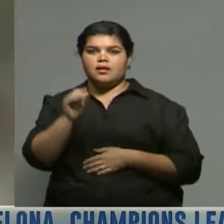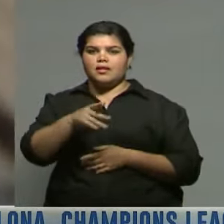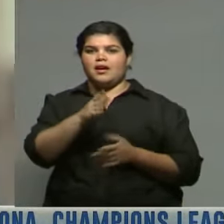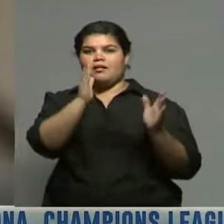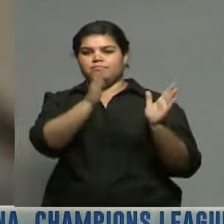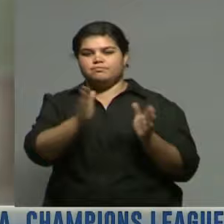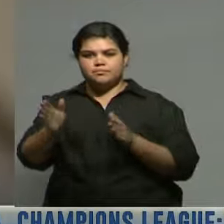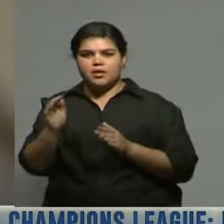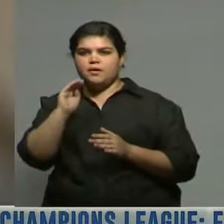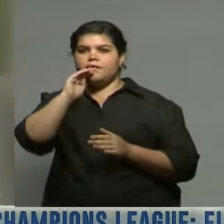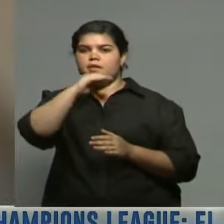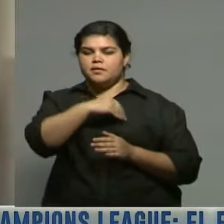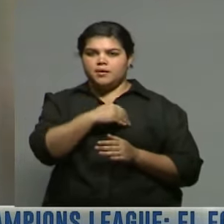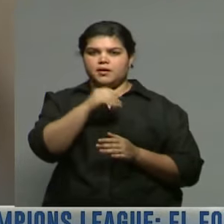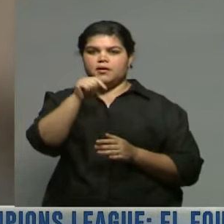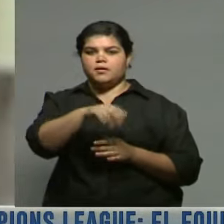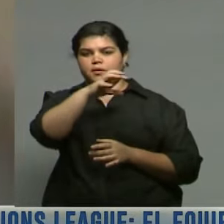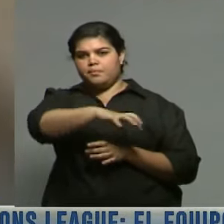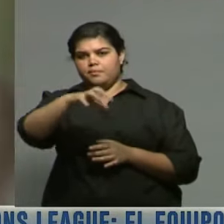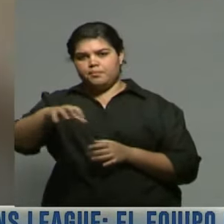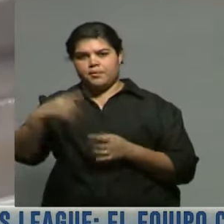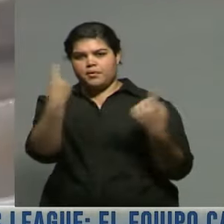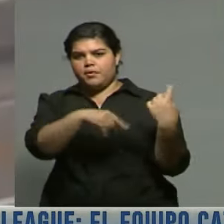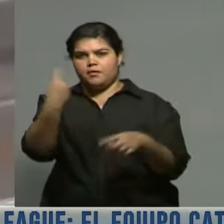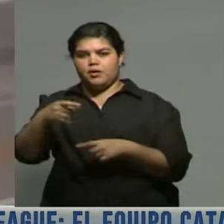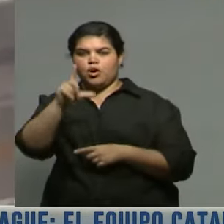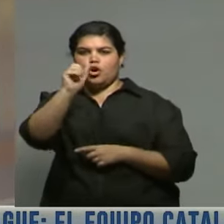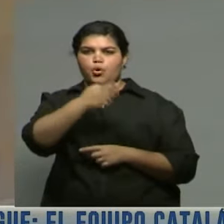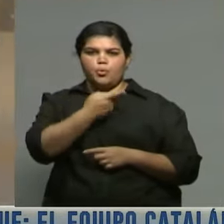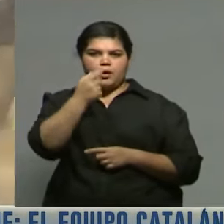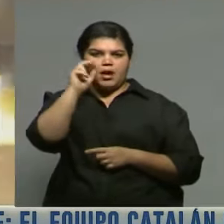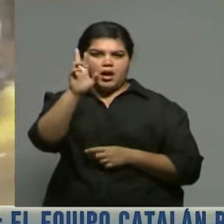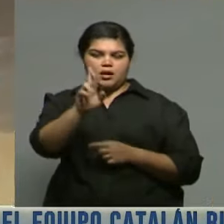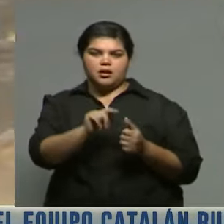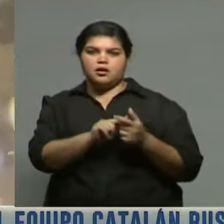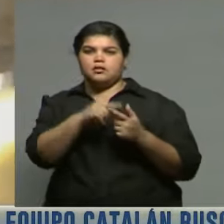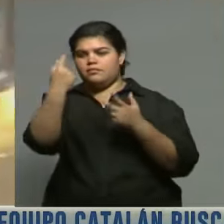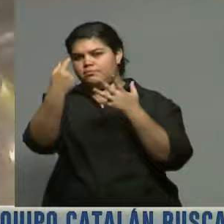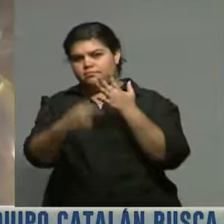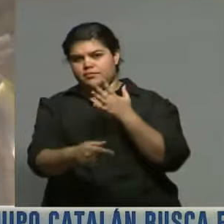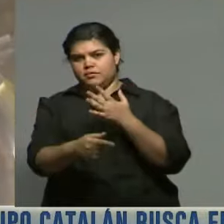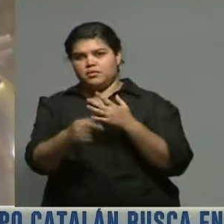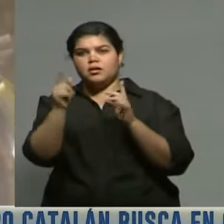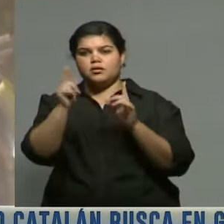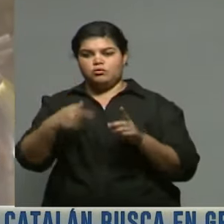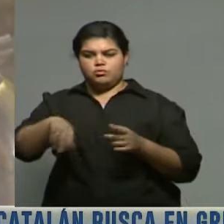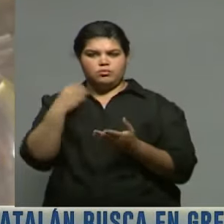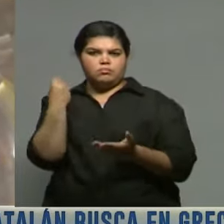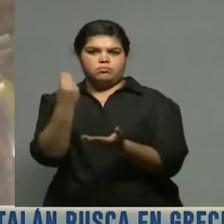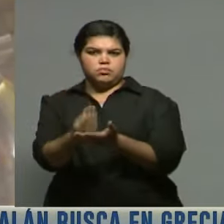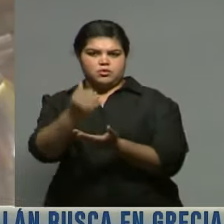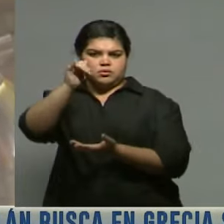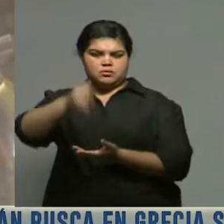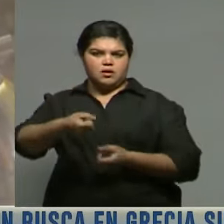vitivinícolas. Exacto. De las diferentes cámaras, encabezadas por COVIAR, obviamente, y que vamos a ir y vamos a